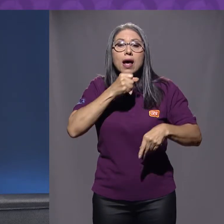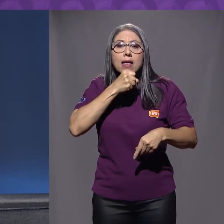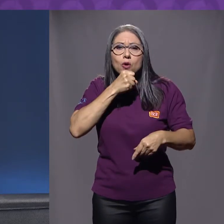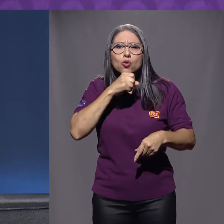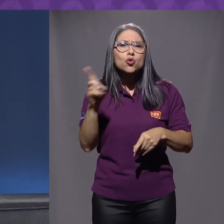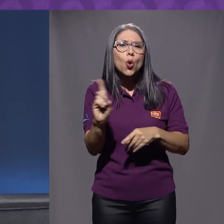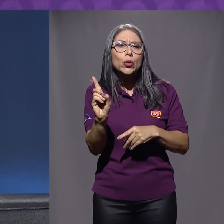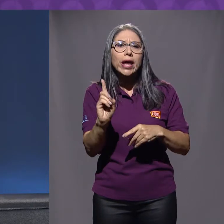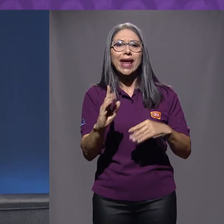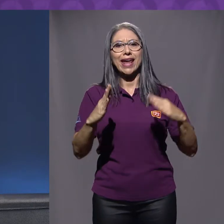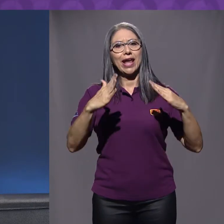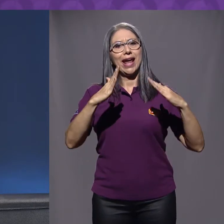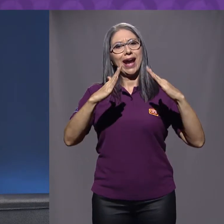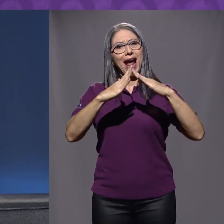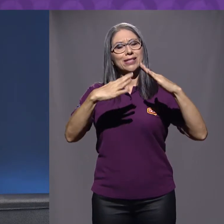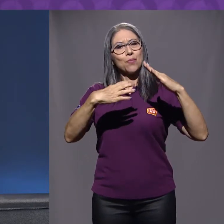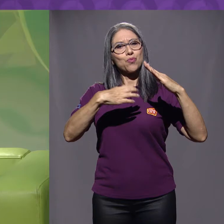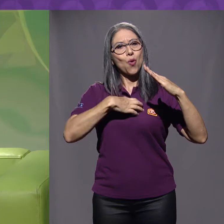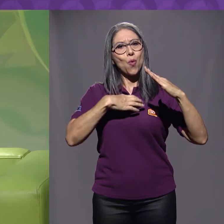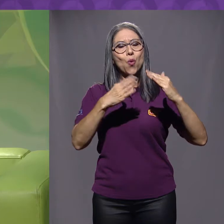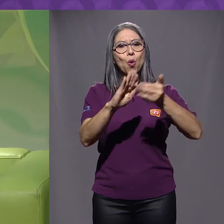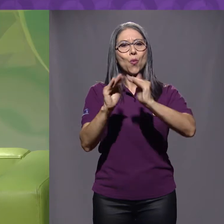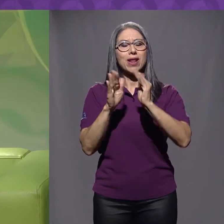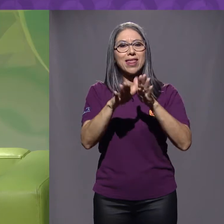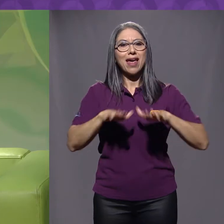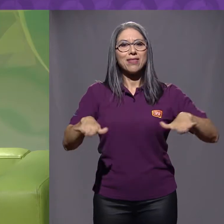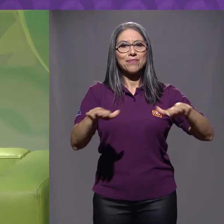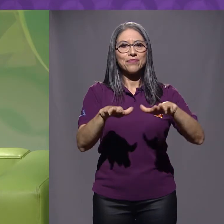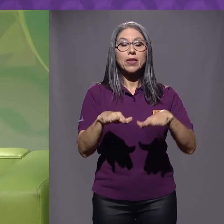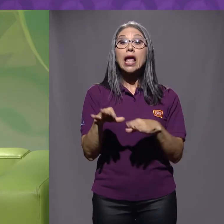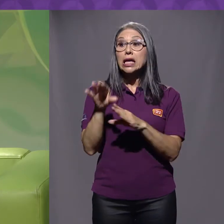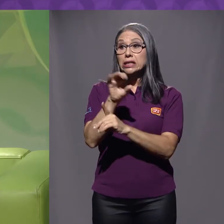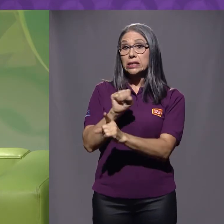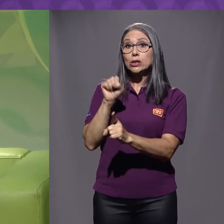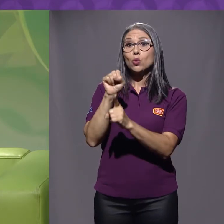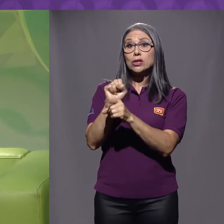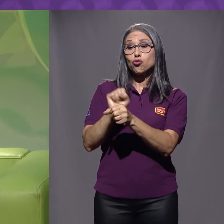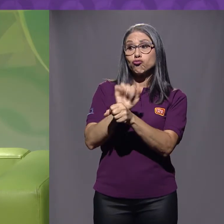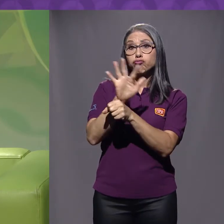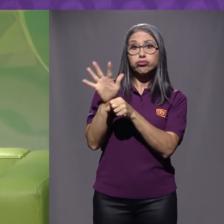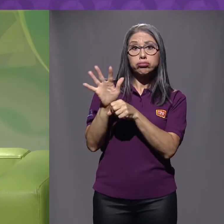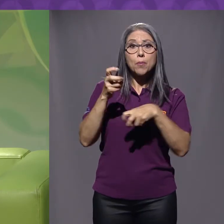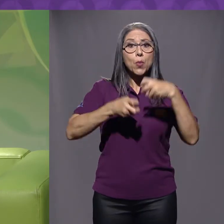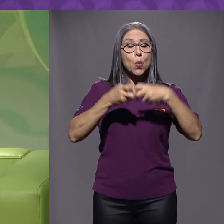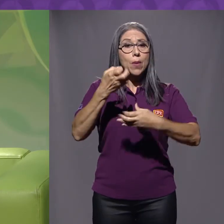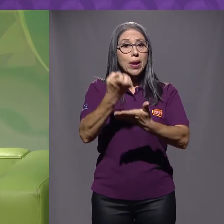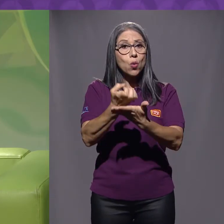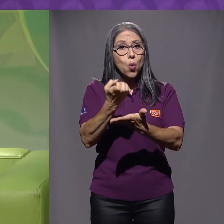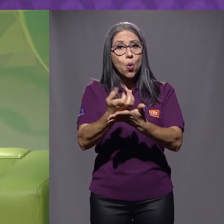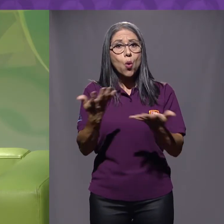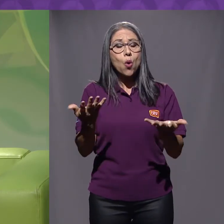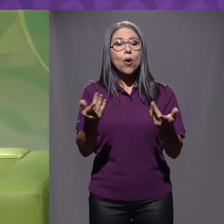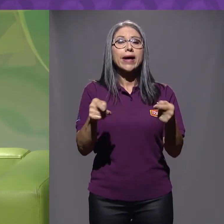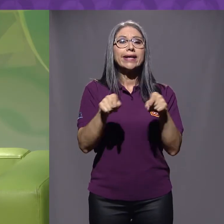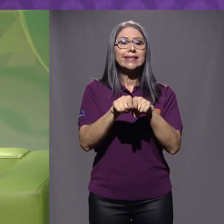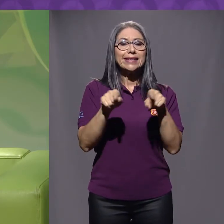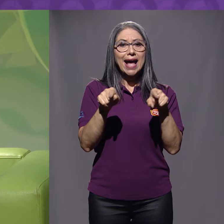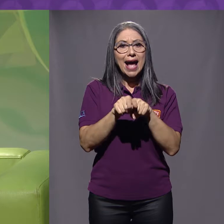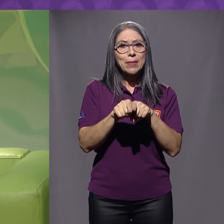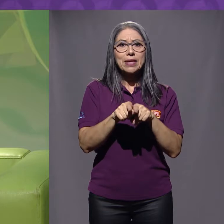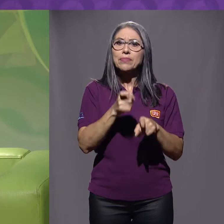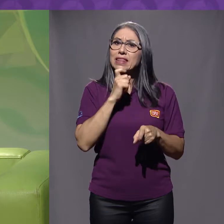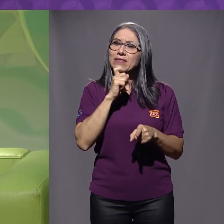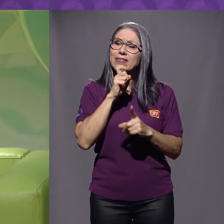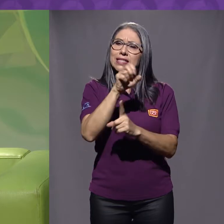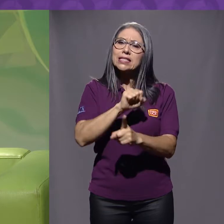estar es en la casa, en la comunidad. Esta situación con la pandemia y la crisis económica que ha acarreado también